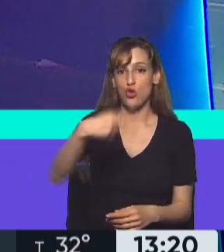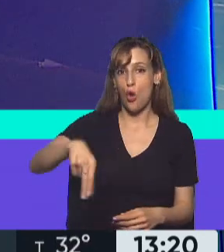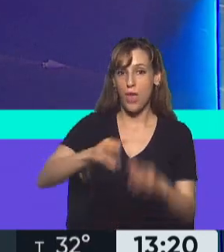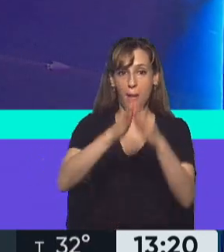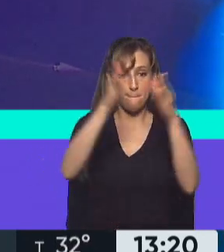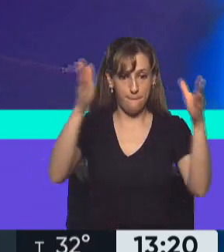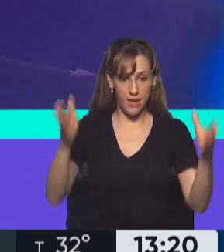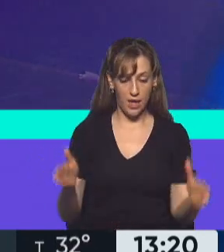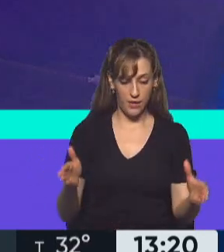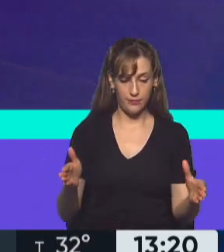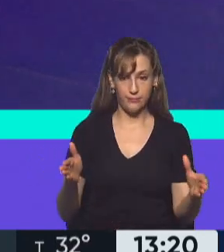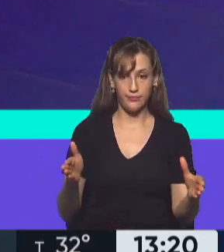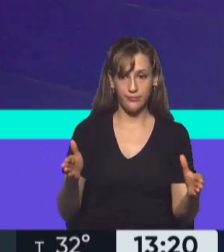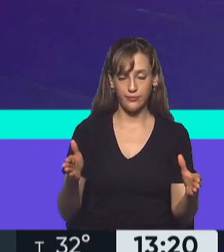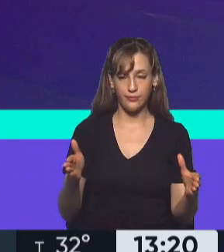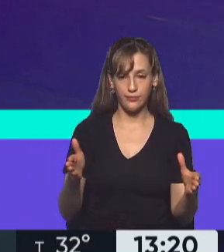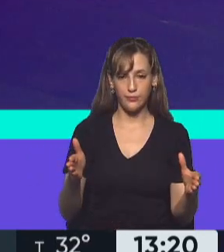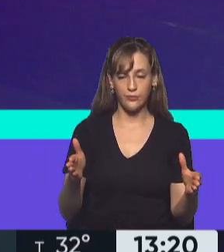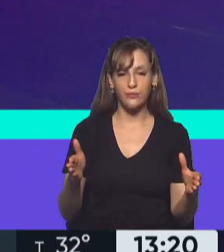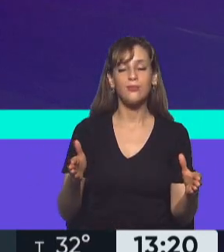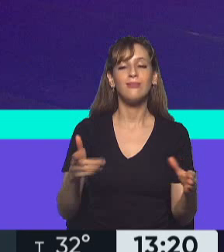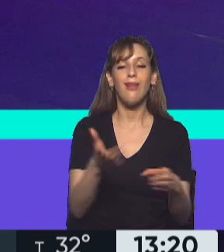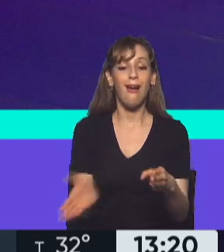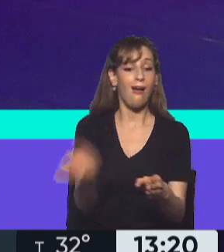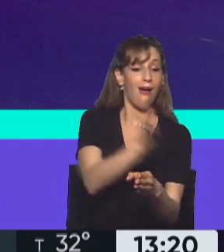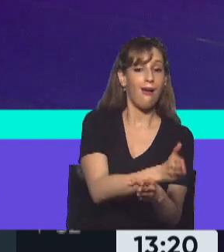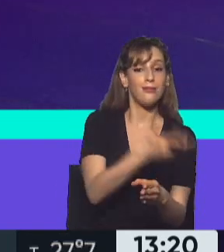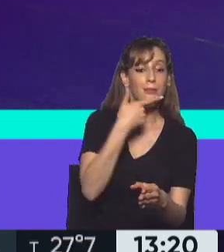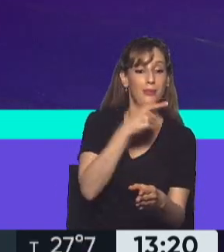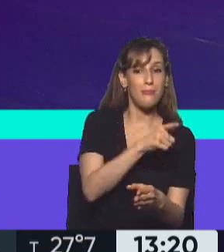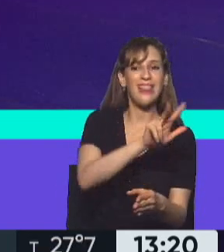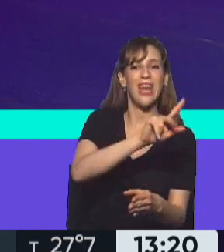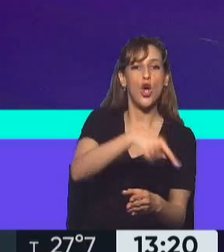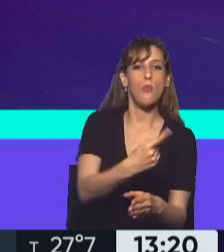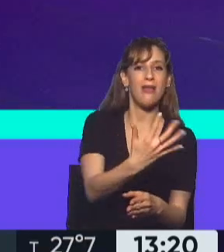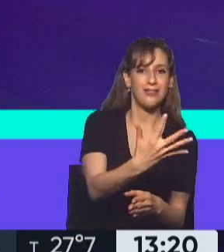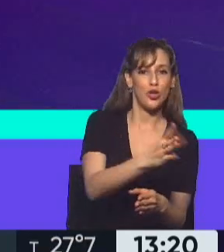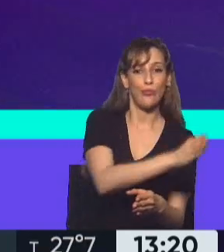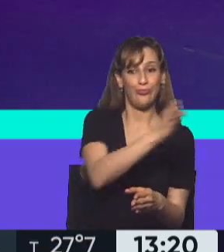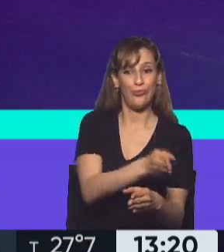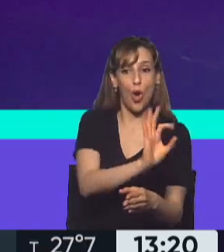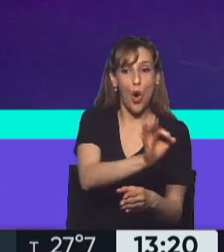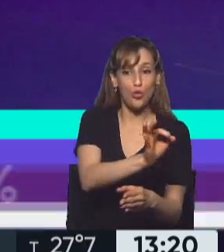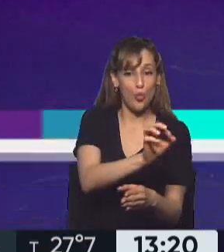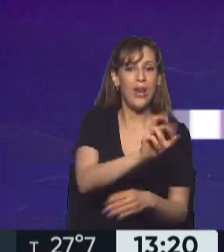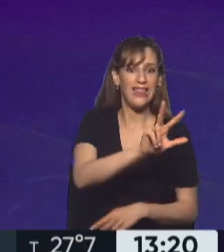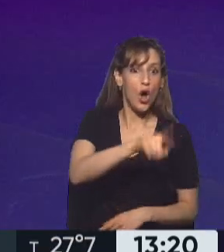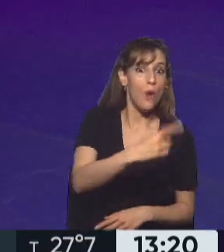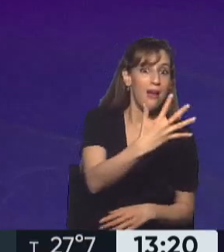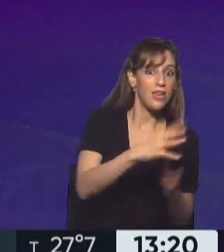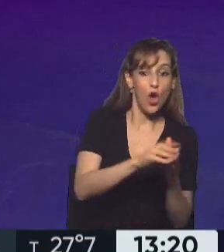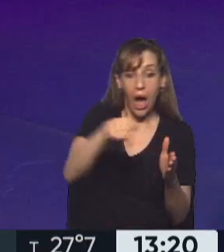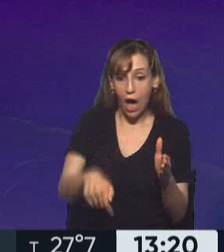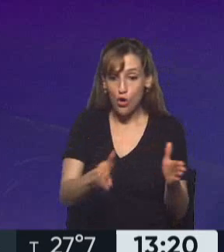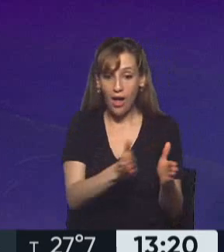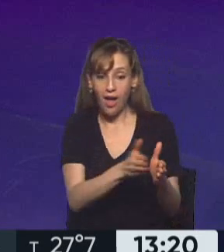ser una reducción respecto de septiembre, que fue 3,5%, respecto de octubre, que también fue 3,5%. Acá están